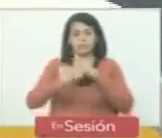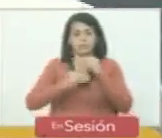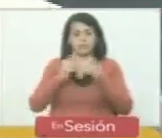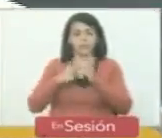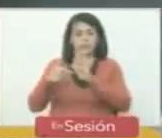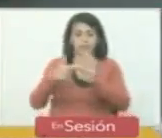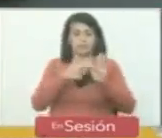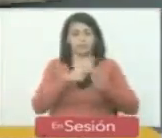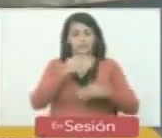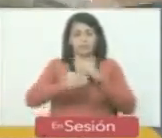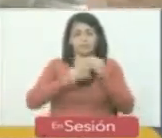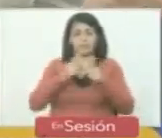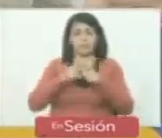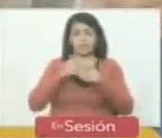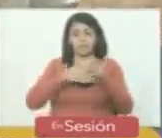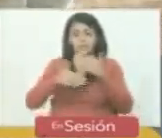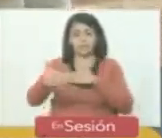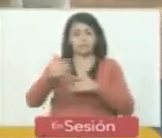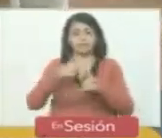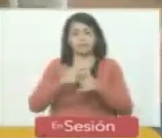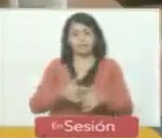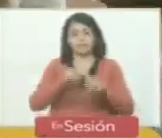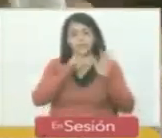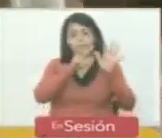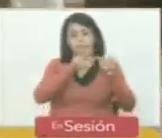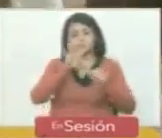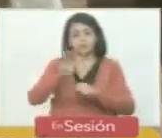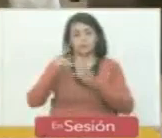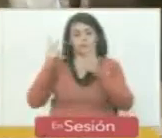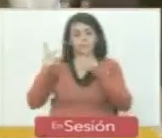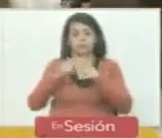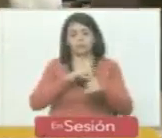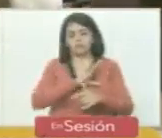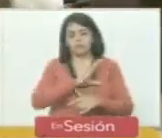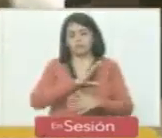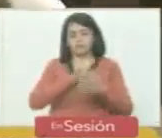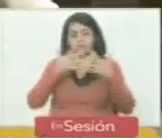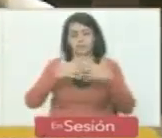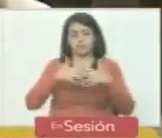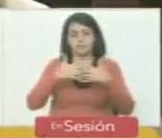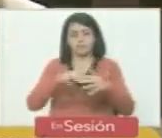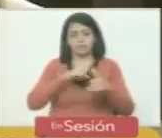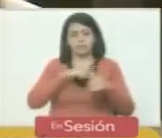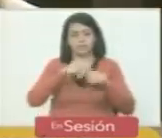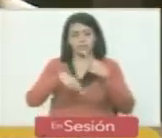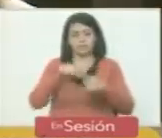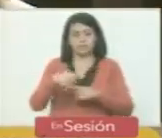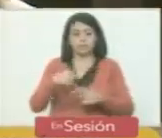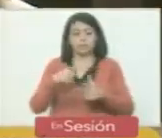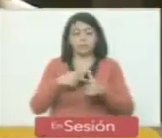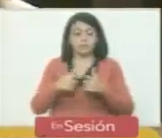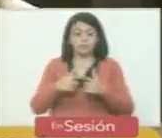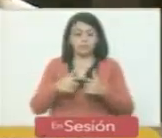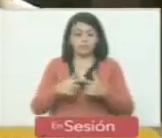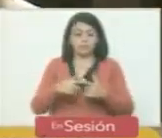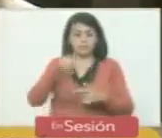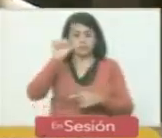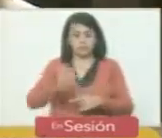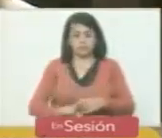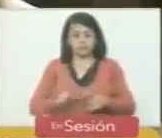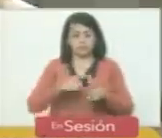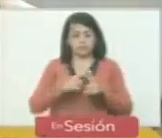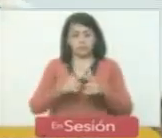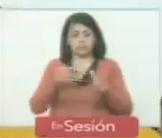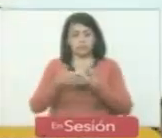retenido un avión Boeing 747 de propiedad de la empresa Transporte Aerocargo del Sur,